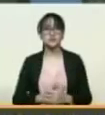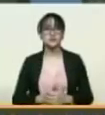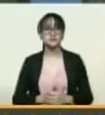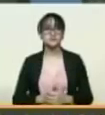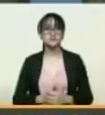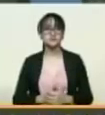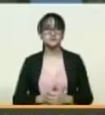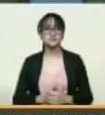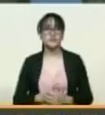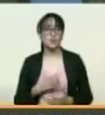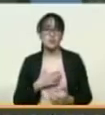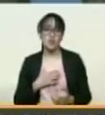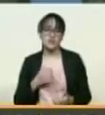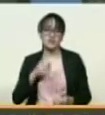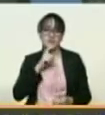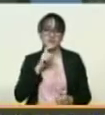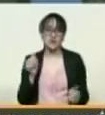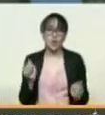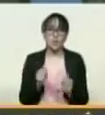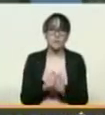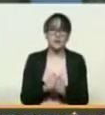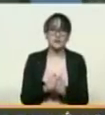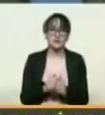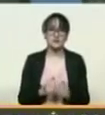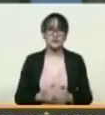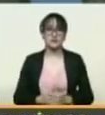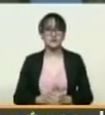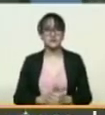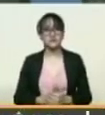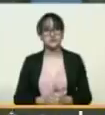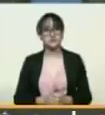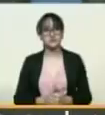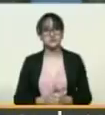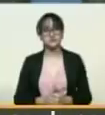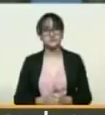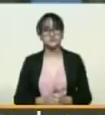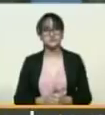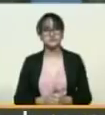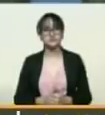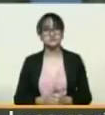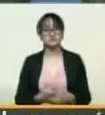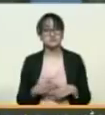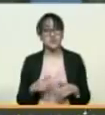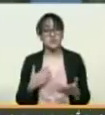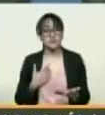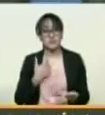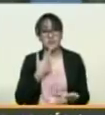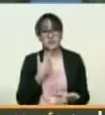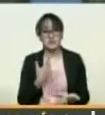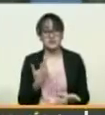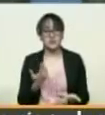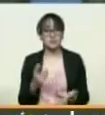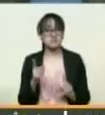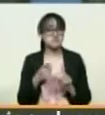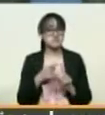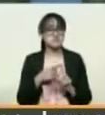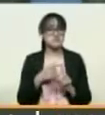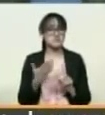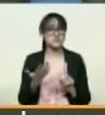que no podía acompañarnos en este caso. Pero, como le digo, para nosotros, en primer lugar,